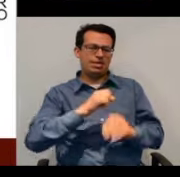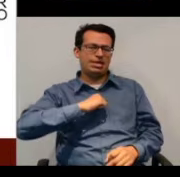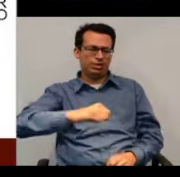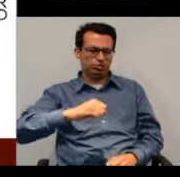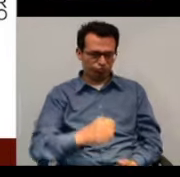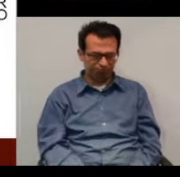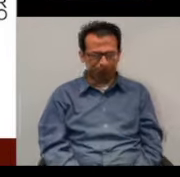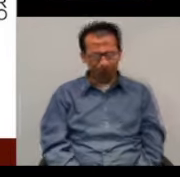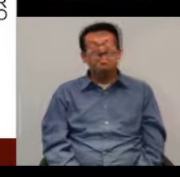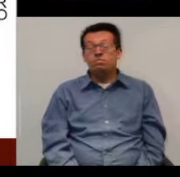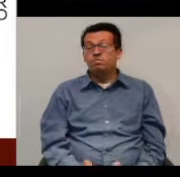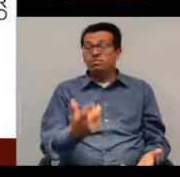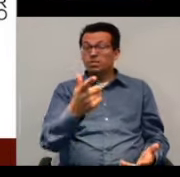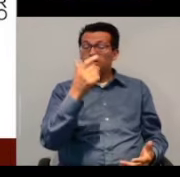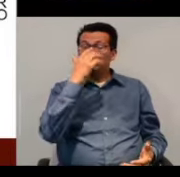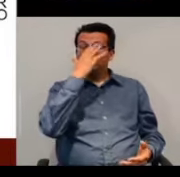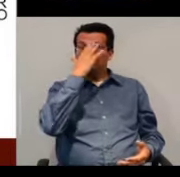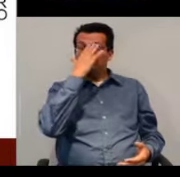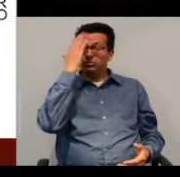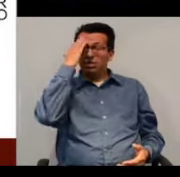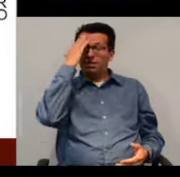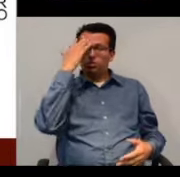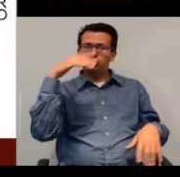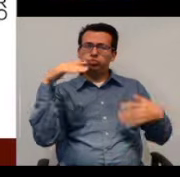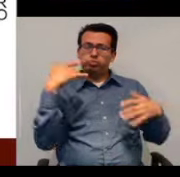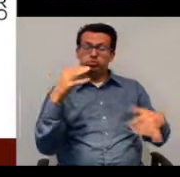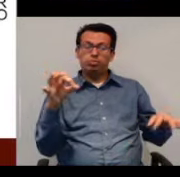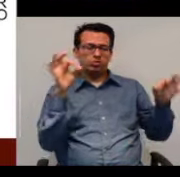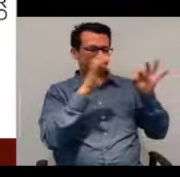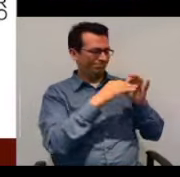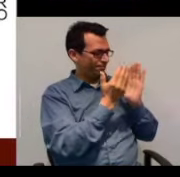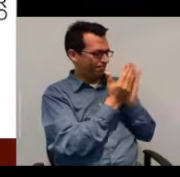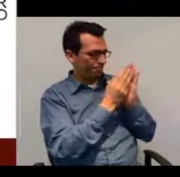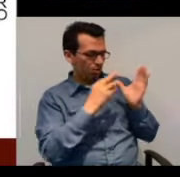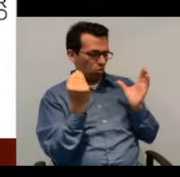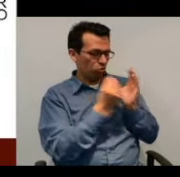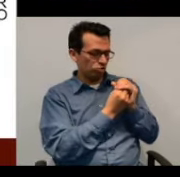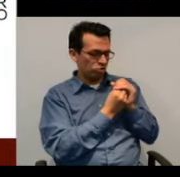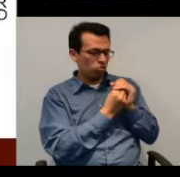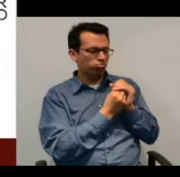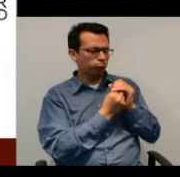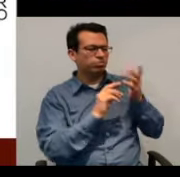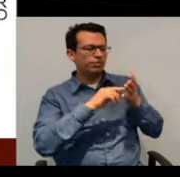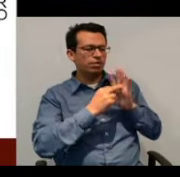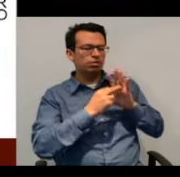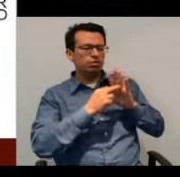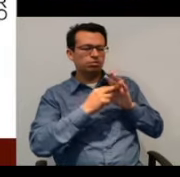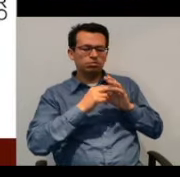En ese sentido, es importante tener claro que la educación inclusiva se construye como una educación para todas y todos,